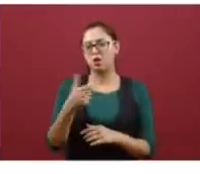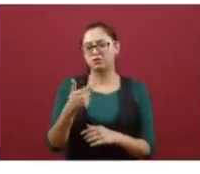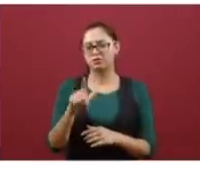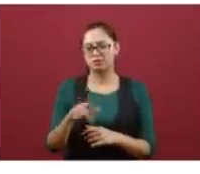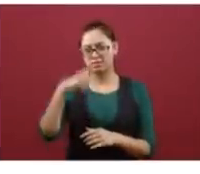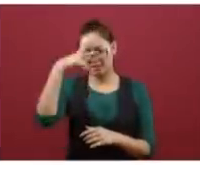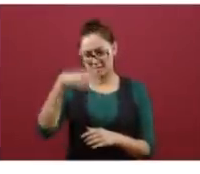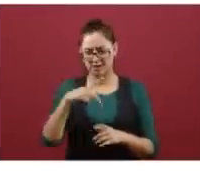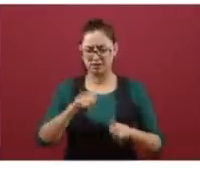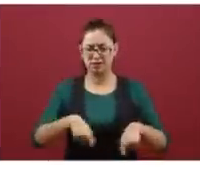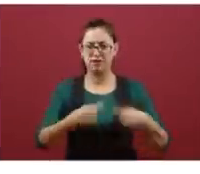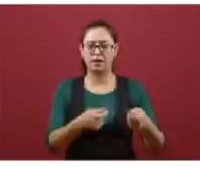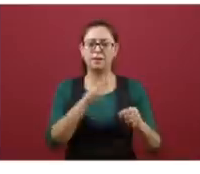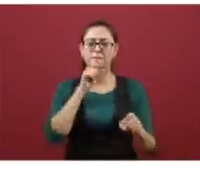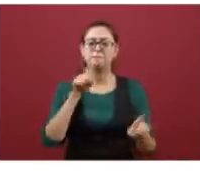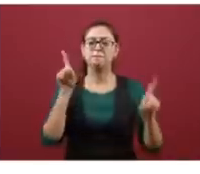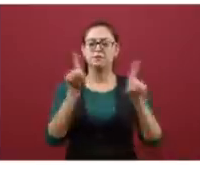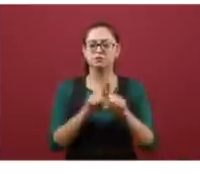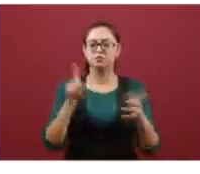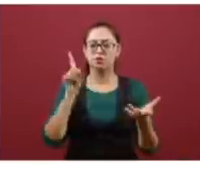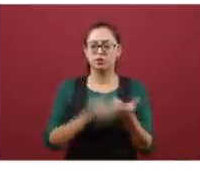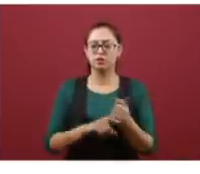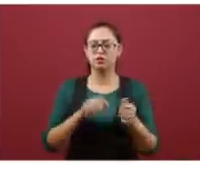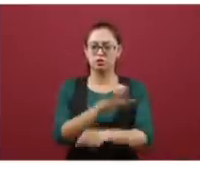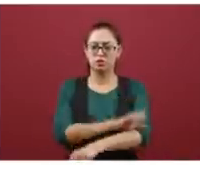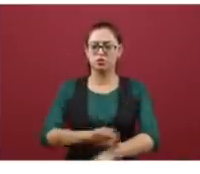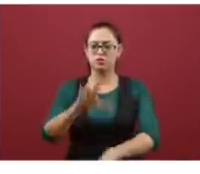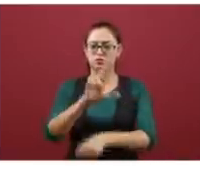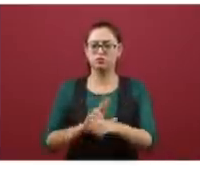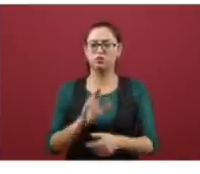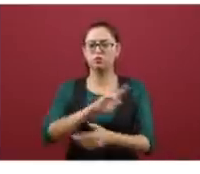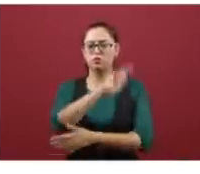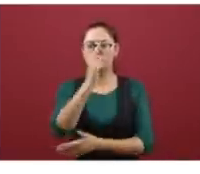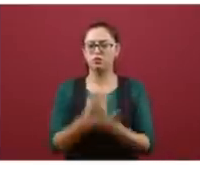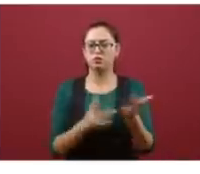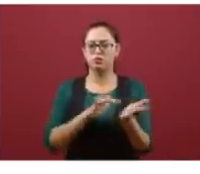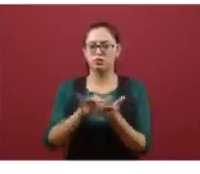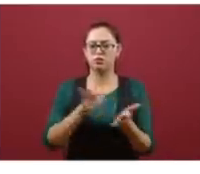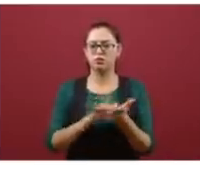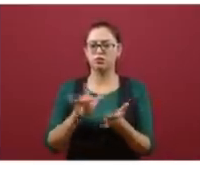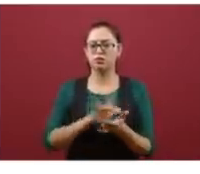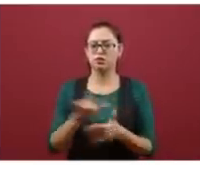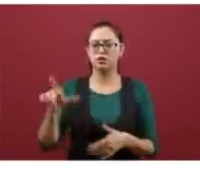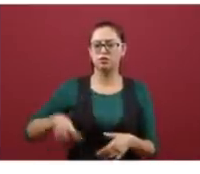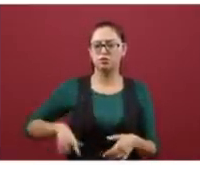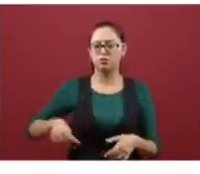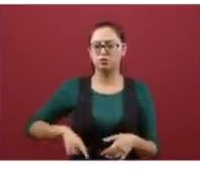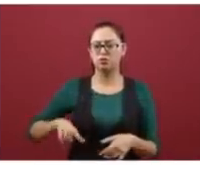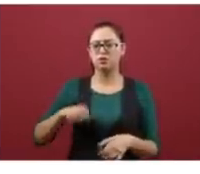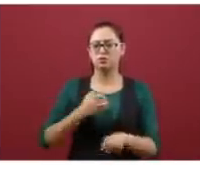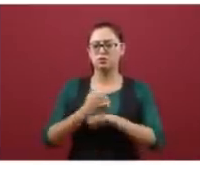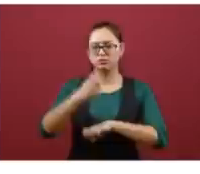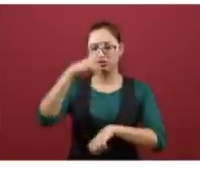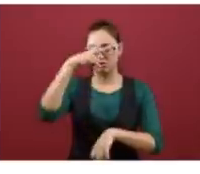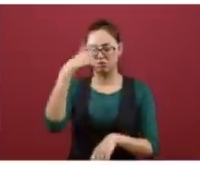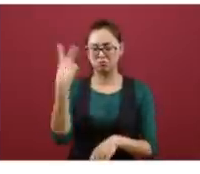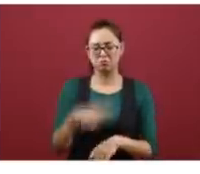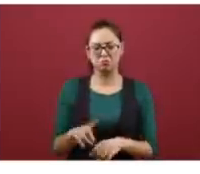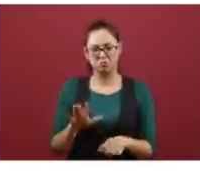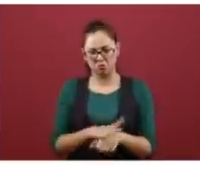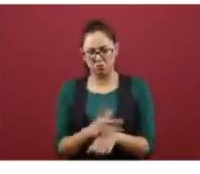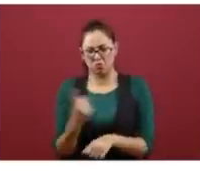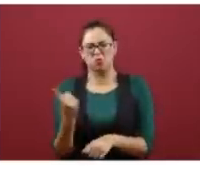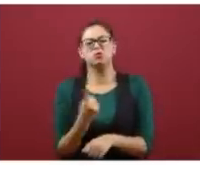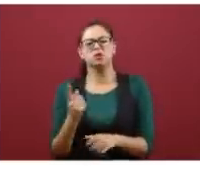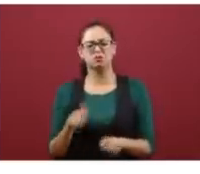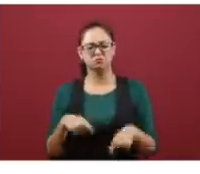millones provenientes de la coordinación del programa de apoyo a la comunidad del gobierno del estado de méxico sin una aparente justificación a partir